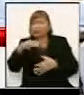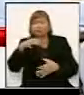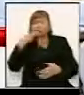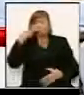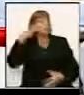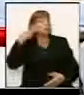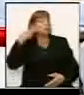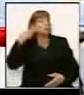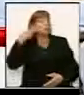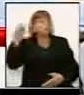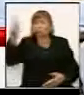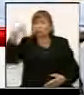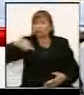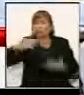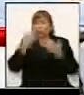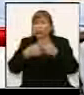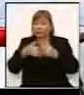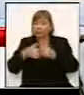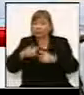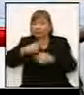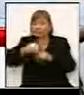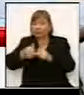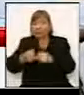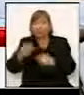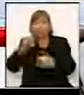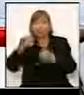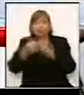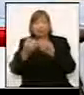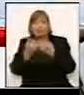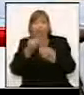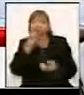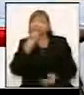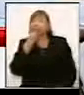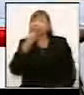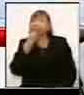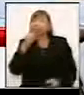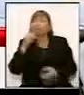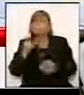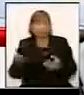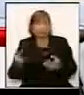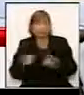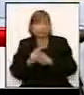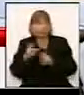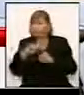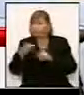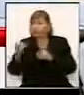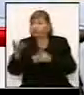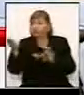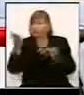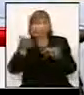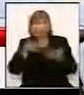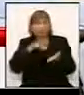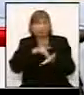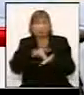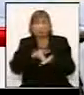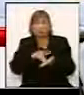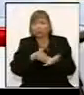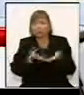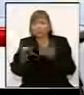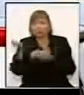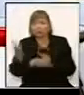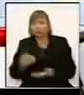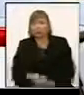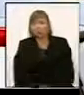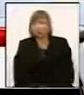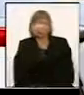pueda tener una fábrica de conservas, de mangos, de papayos, de una serie de productos que salen directamente del aeropuerto y al puerto,